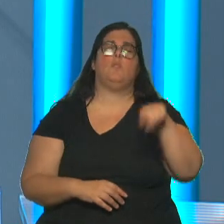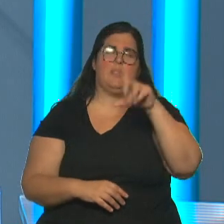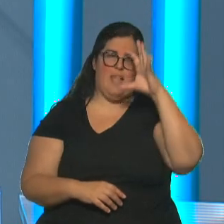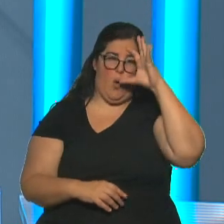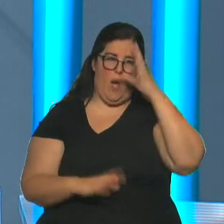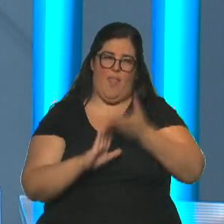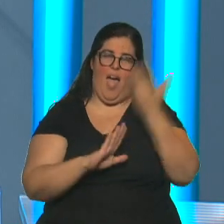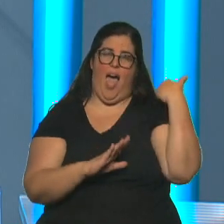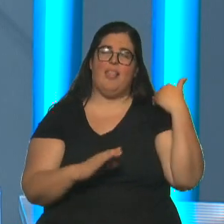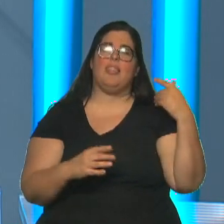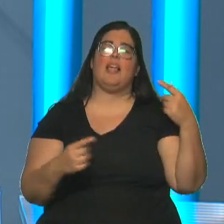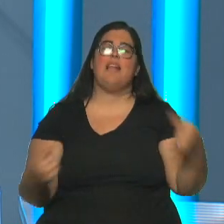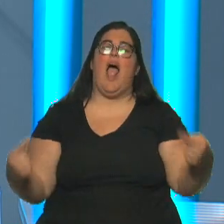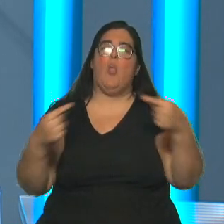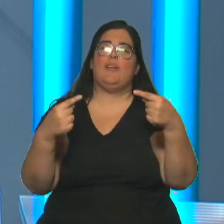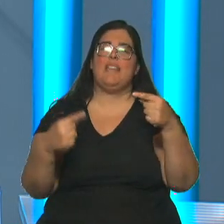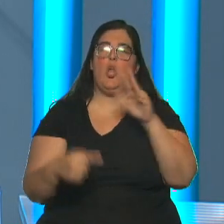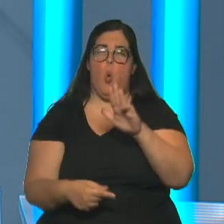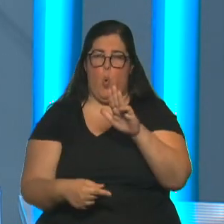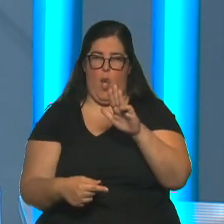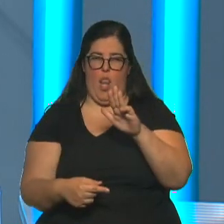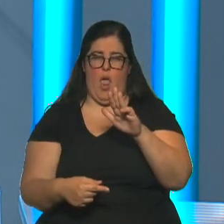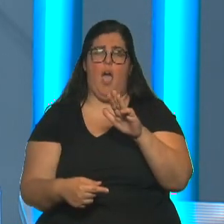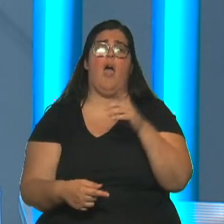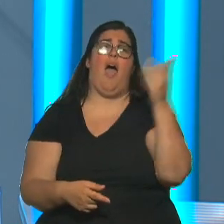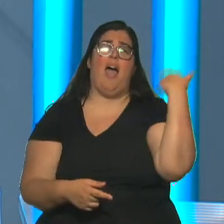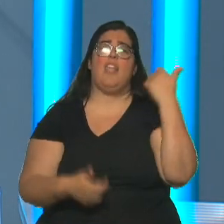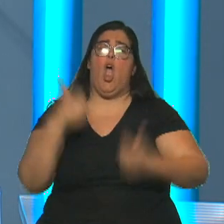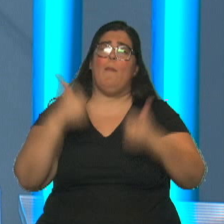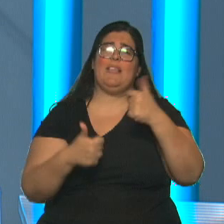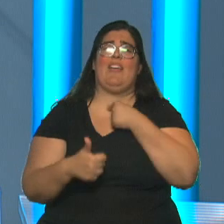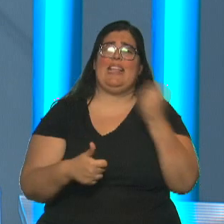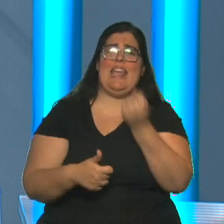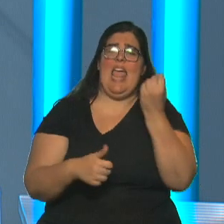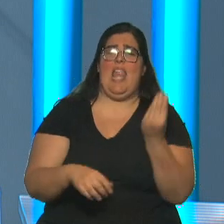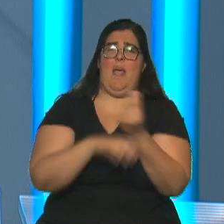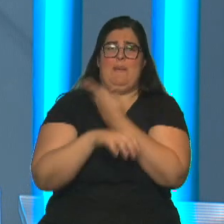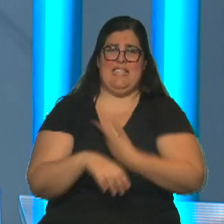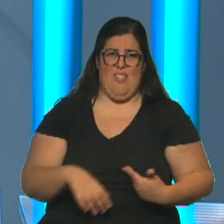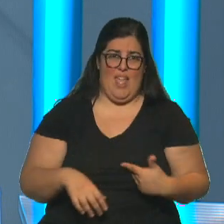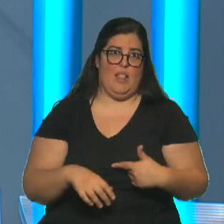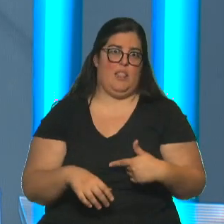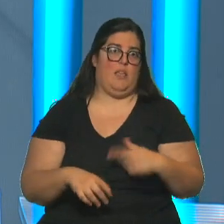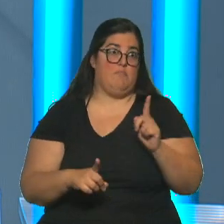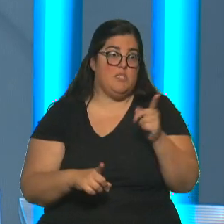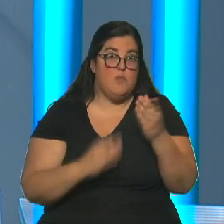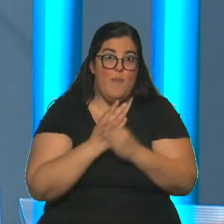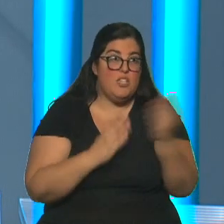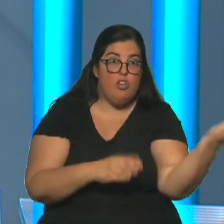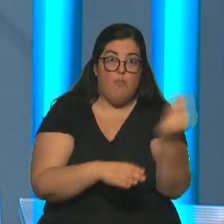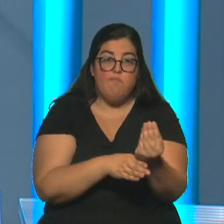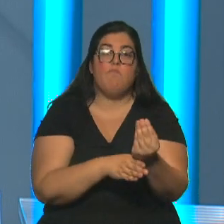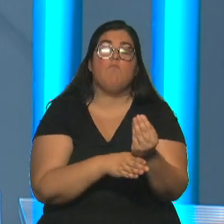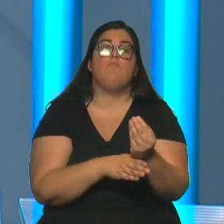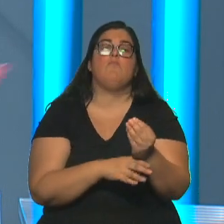fue adversario político de Lula, compitió para la presidencia, es clave, digamos, en este gabinete. Que me parece que lo que busca es